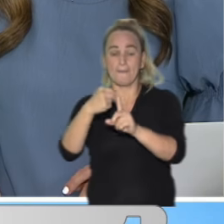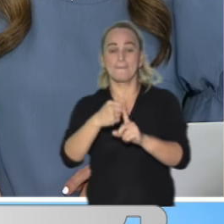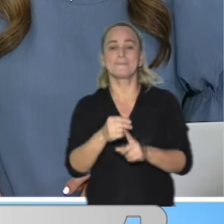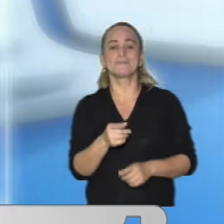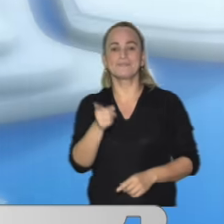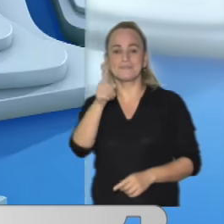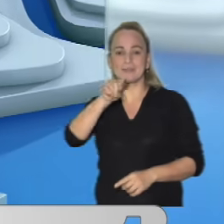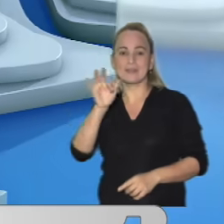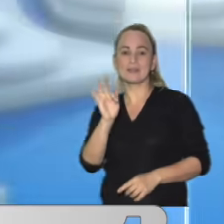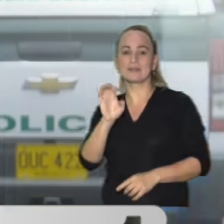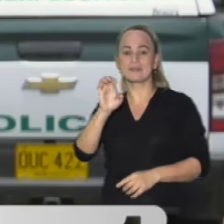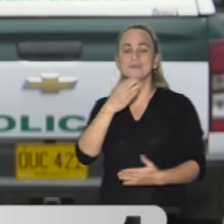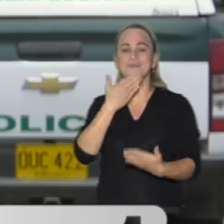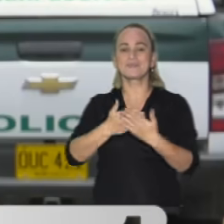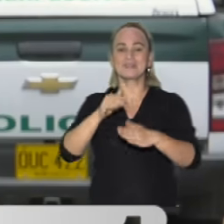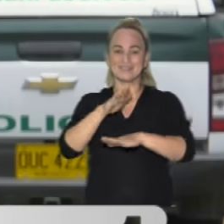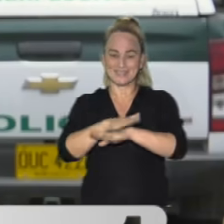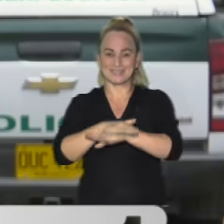tardes.